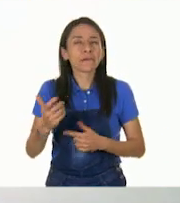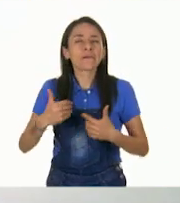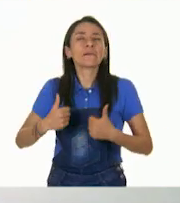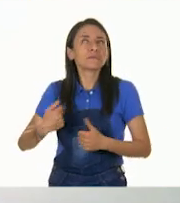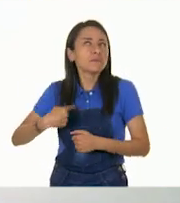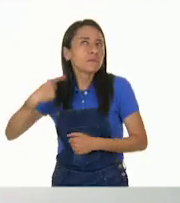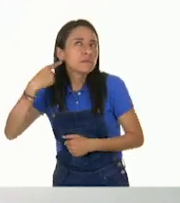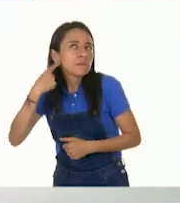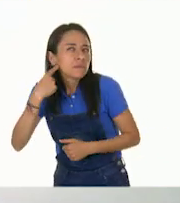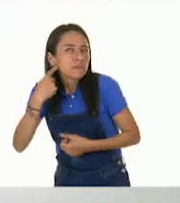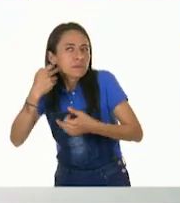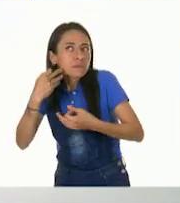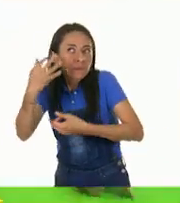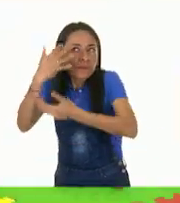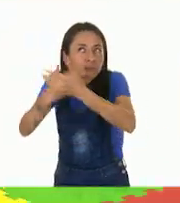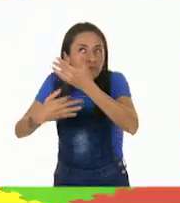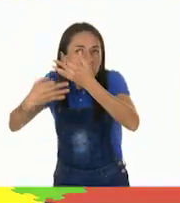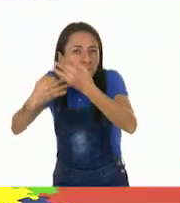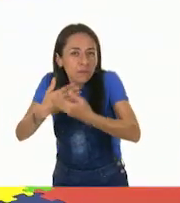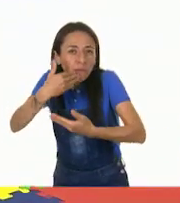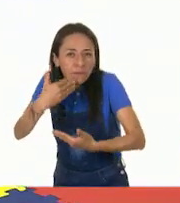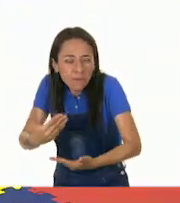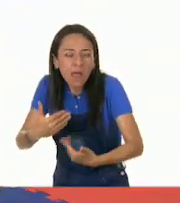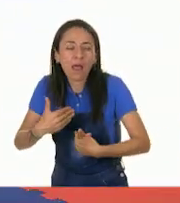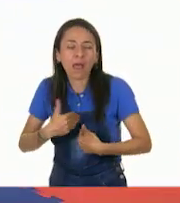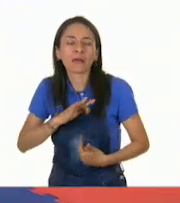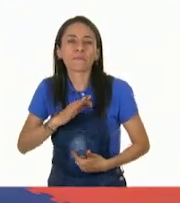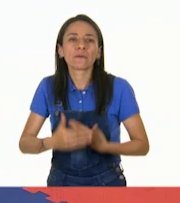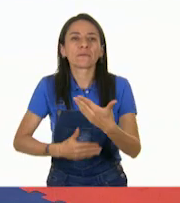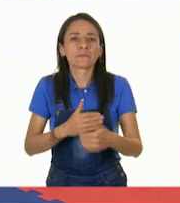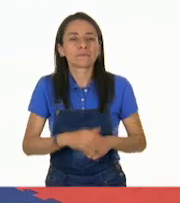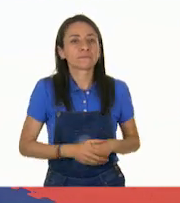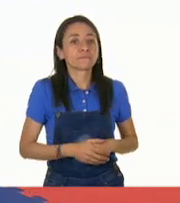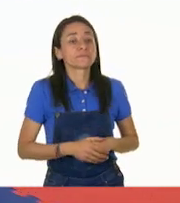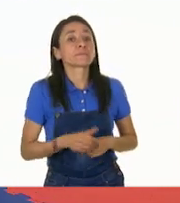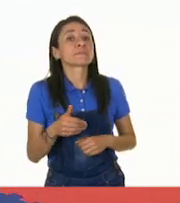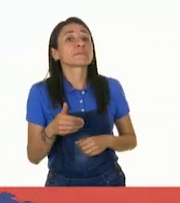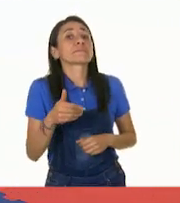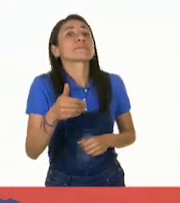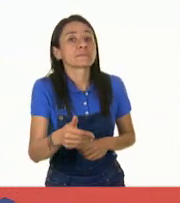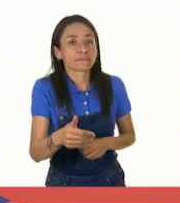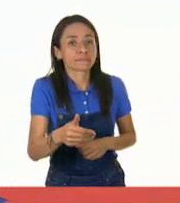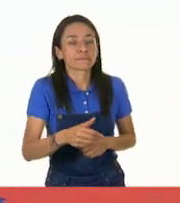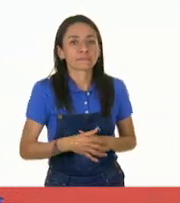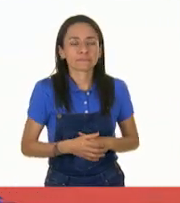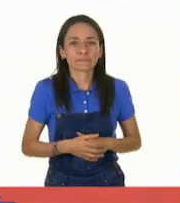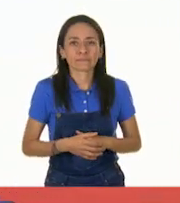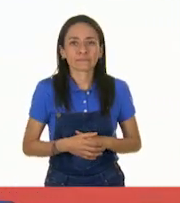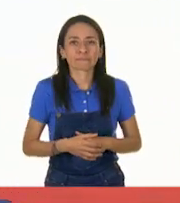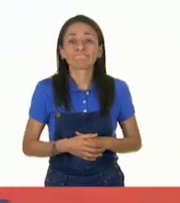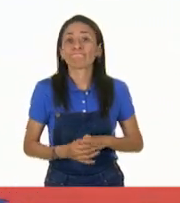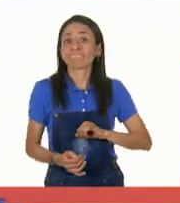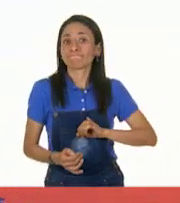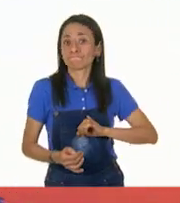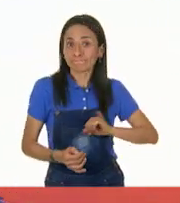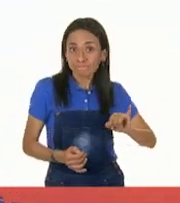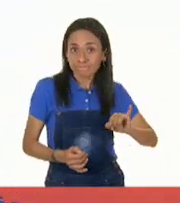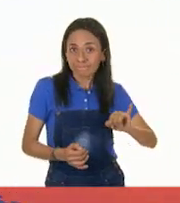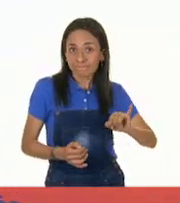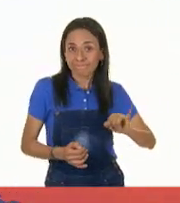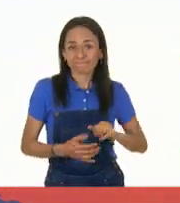adelante adelante adelante izquierda izquierda